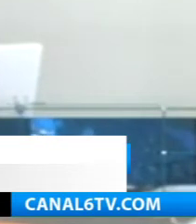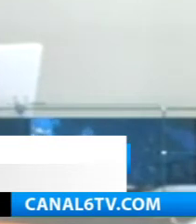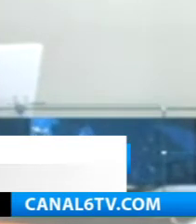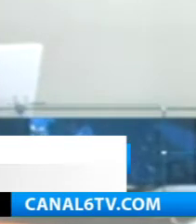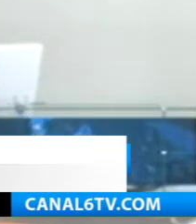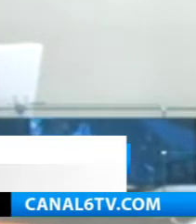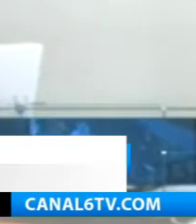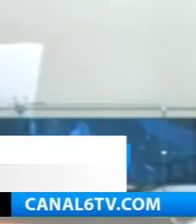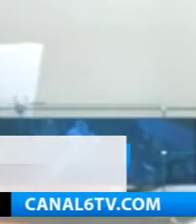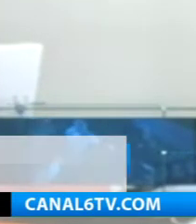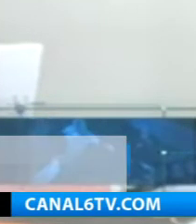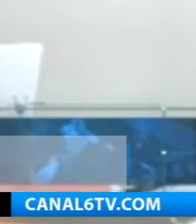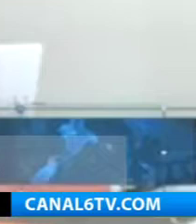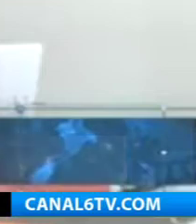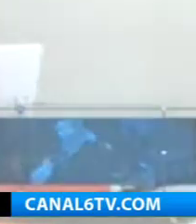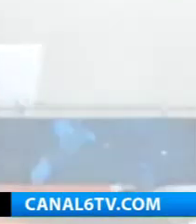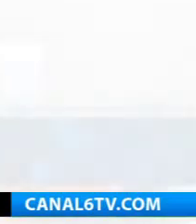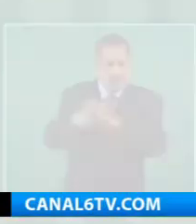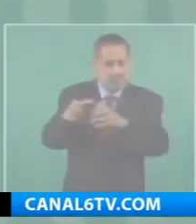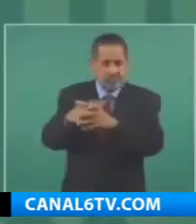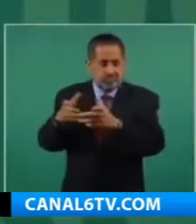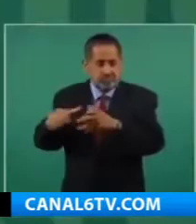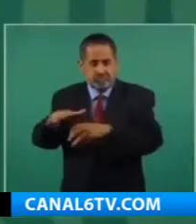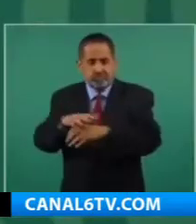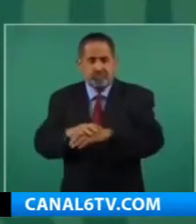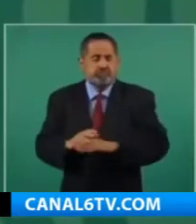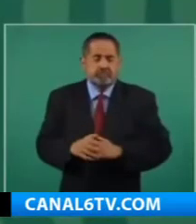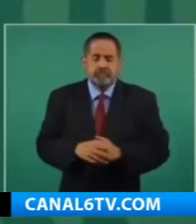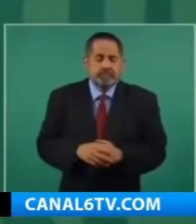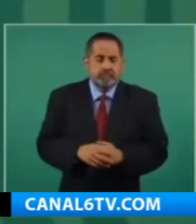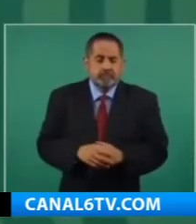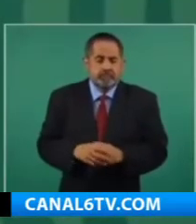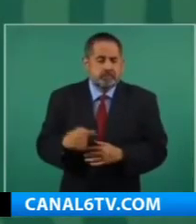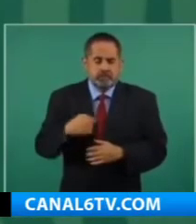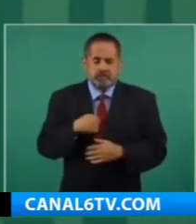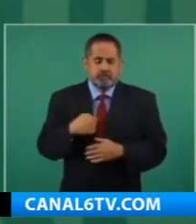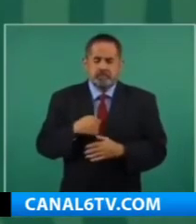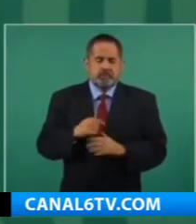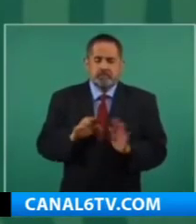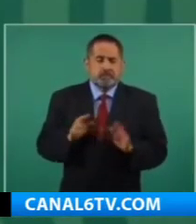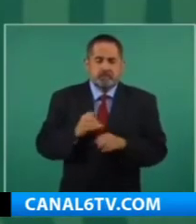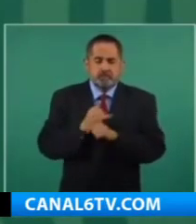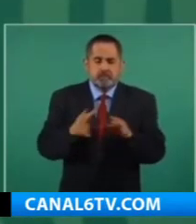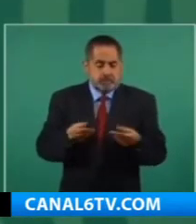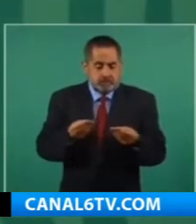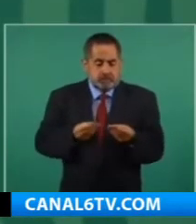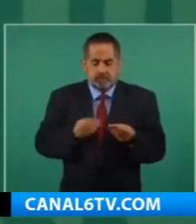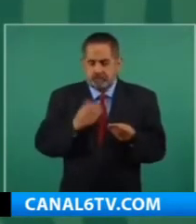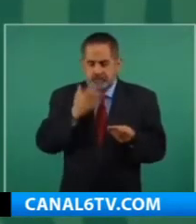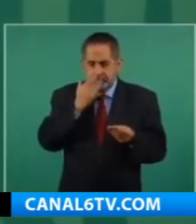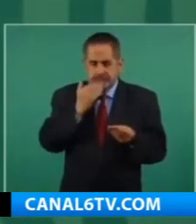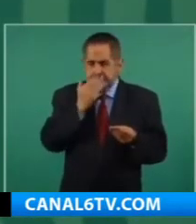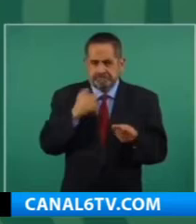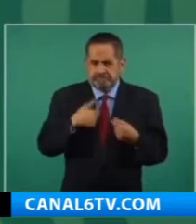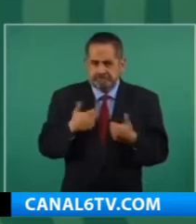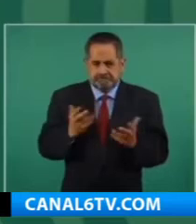en qué se invirtió ese recurso económico. Por su parte, el presidente de la República, Andrés Manuel López Obrador, se limitó a contestar que se